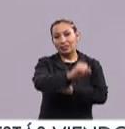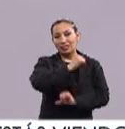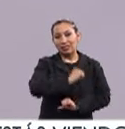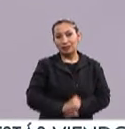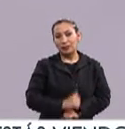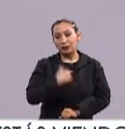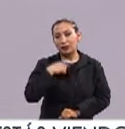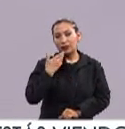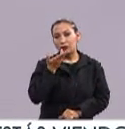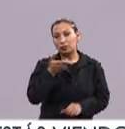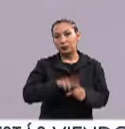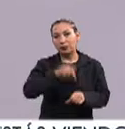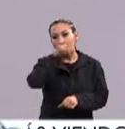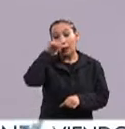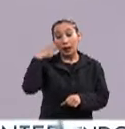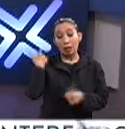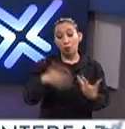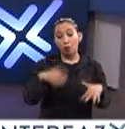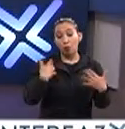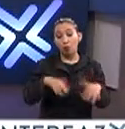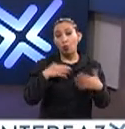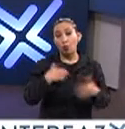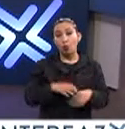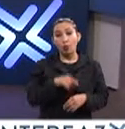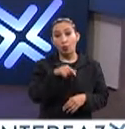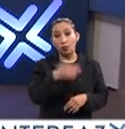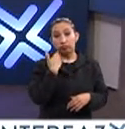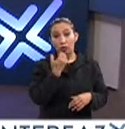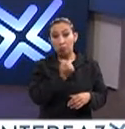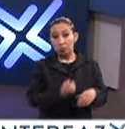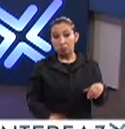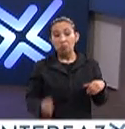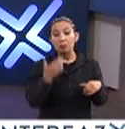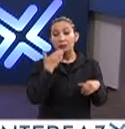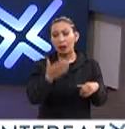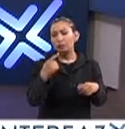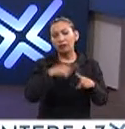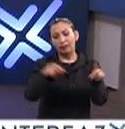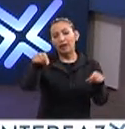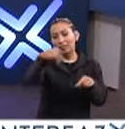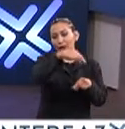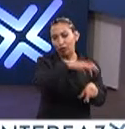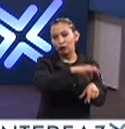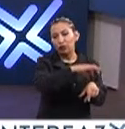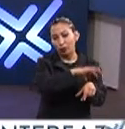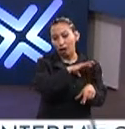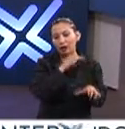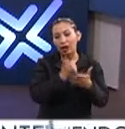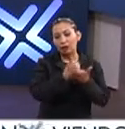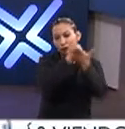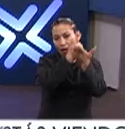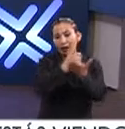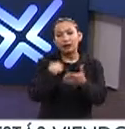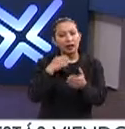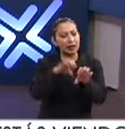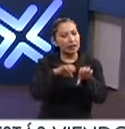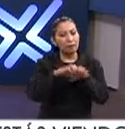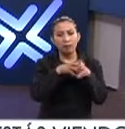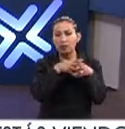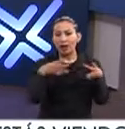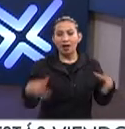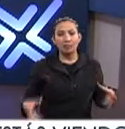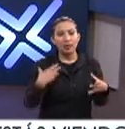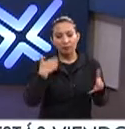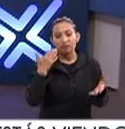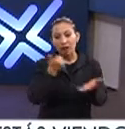Juárez de México. Gracias. Trasplantólogo estrella, además. Trasplantólogo estrella. Somos muchos los que estamos interviniendo, y obviamente es todo un equipo, ¿no? Sí,